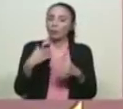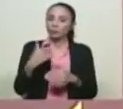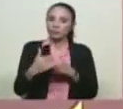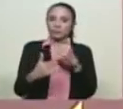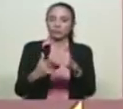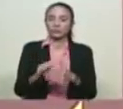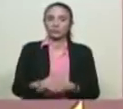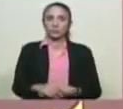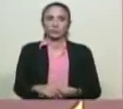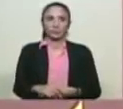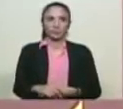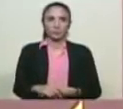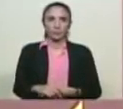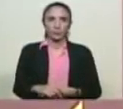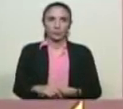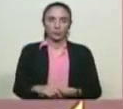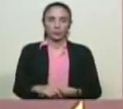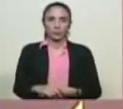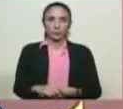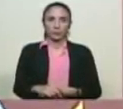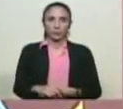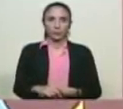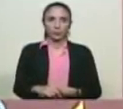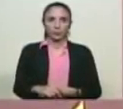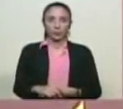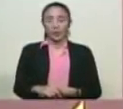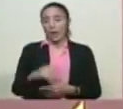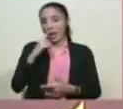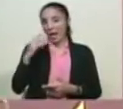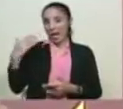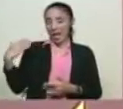pasar definitivamente del contrato colectivo lochero,